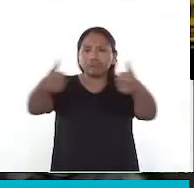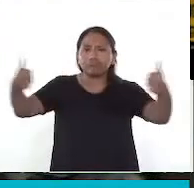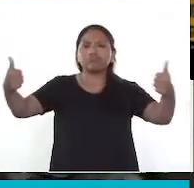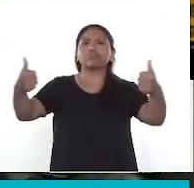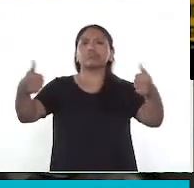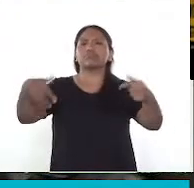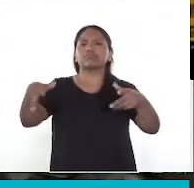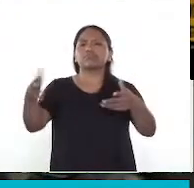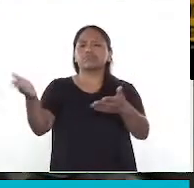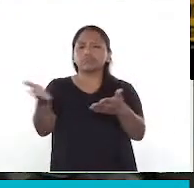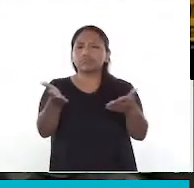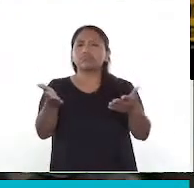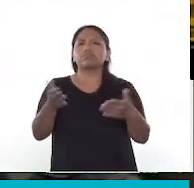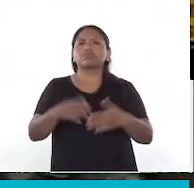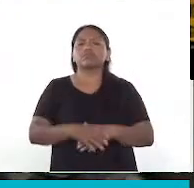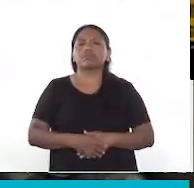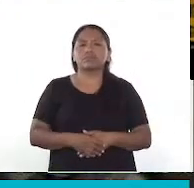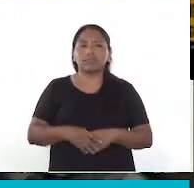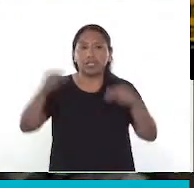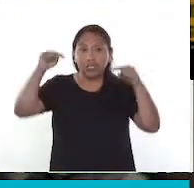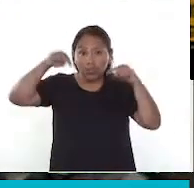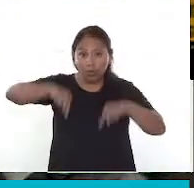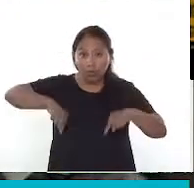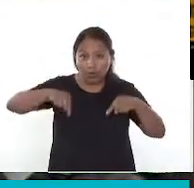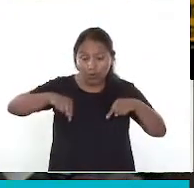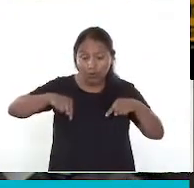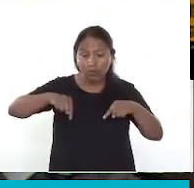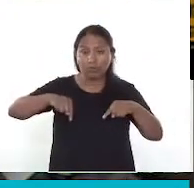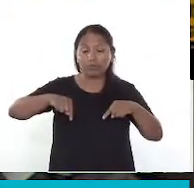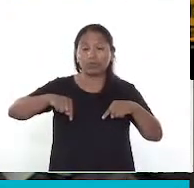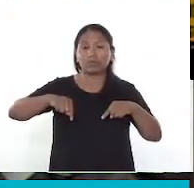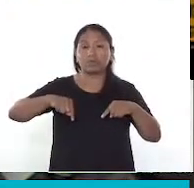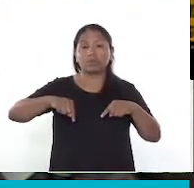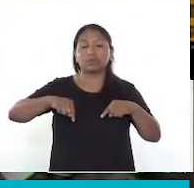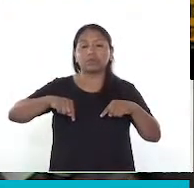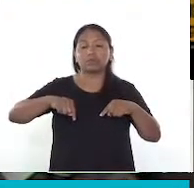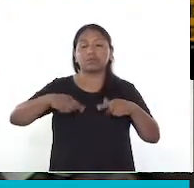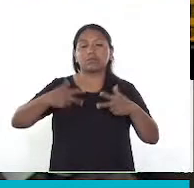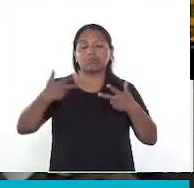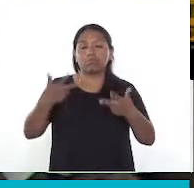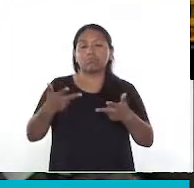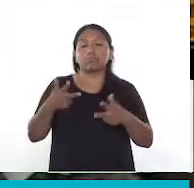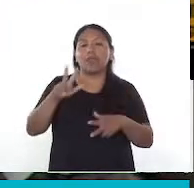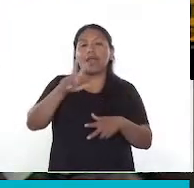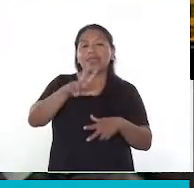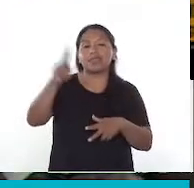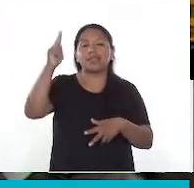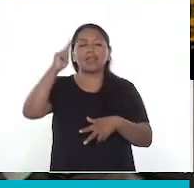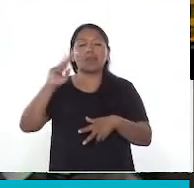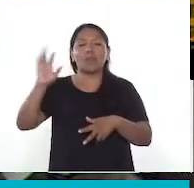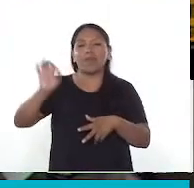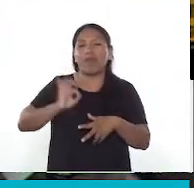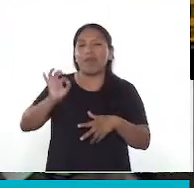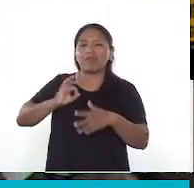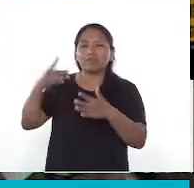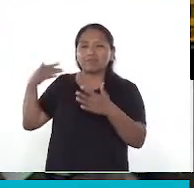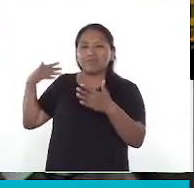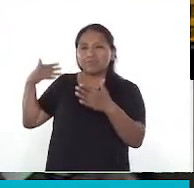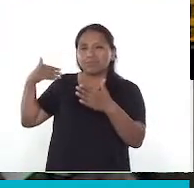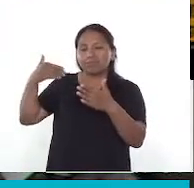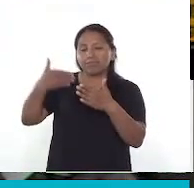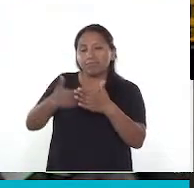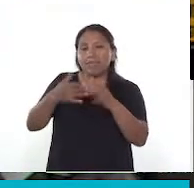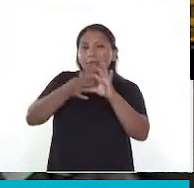banquillo y hoy podemos decir a 39 años de